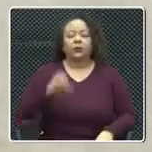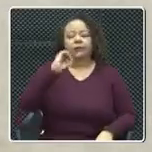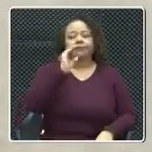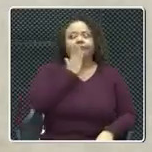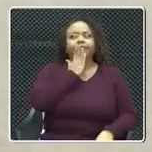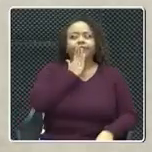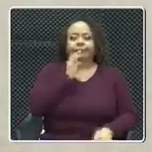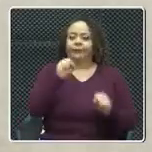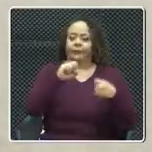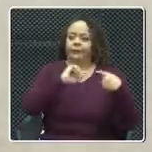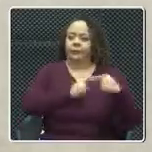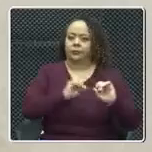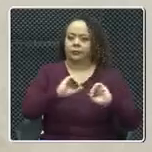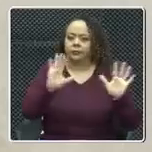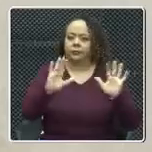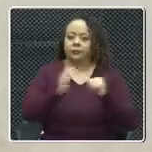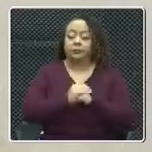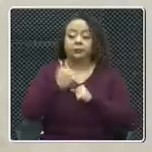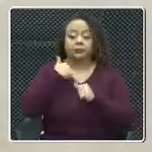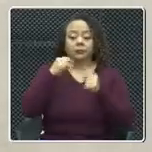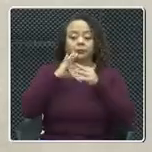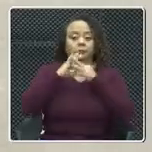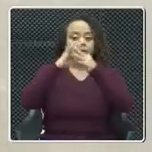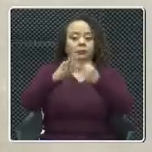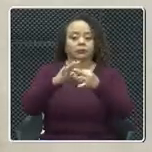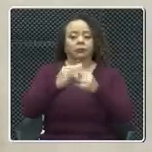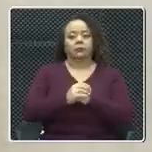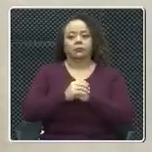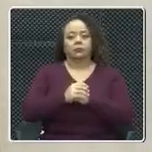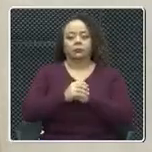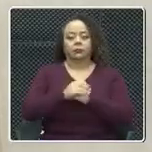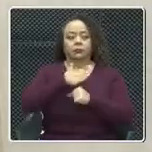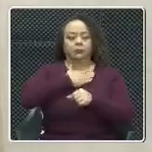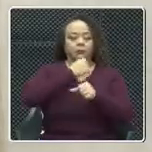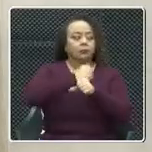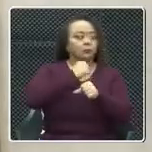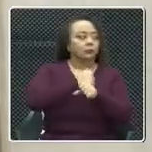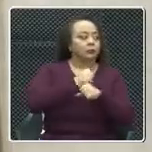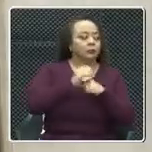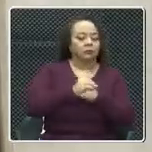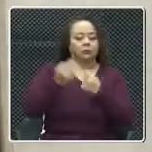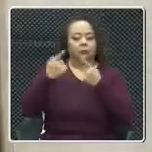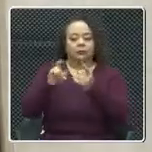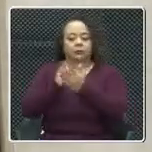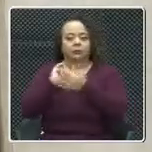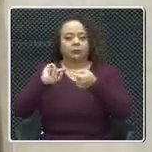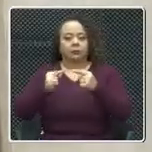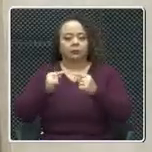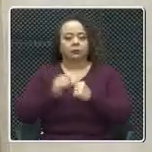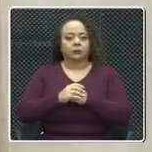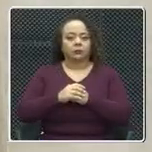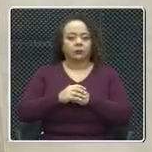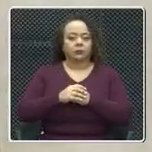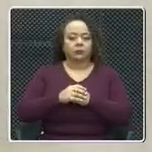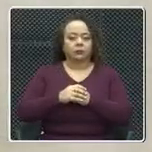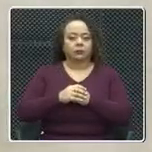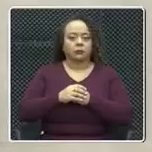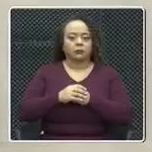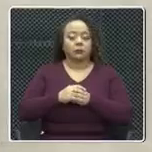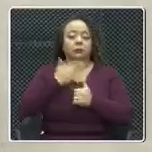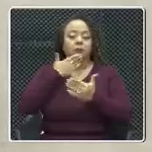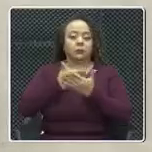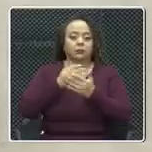puedo doler el hombro, estamos claros. Hay una relación en que mi trabajo me generó ese dolor.